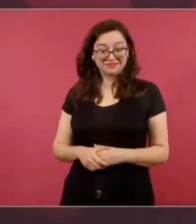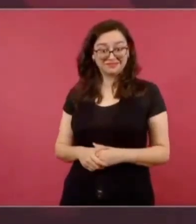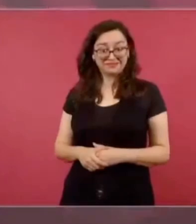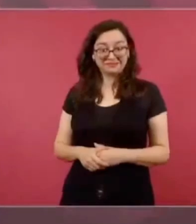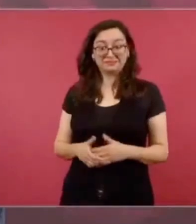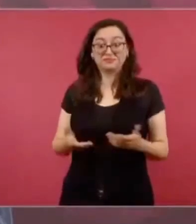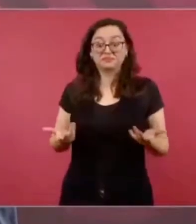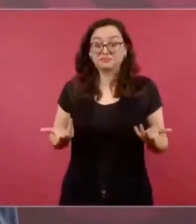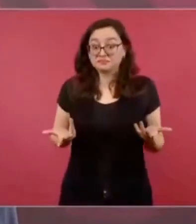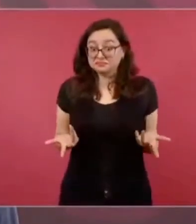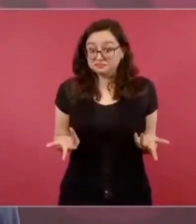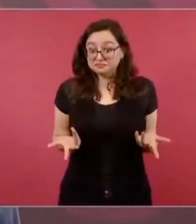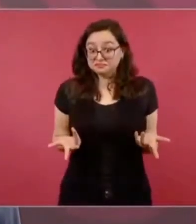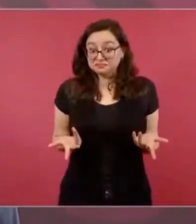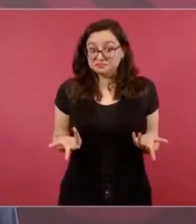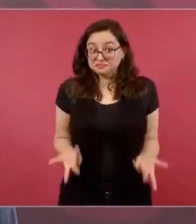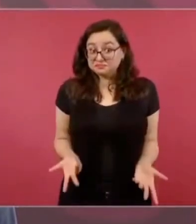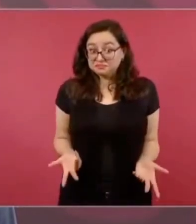Bueno,